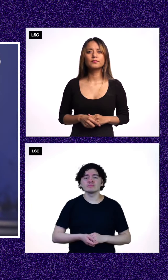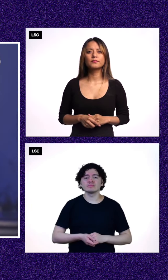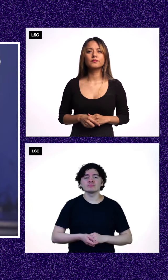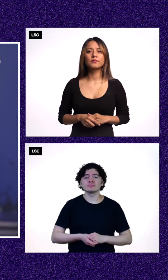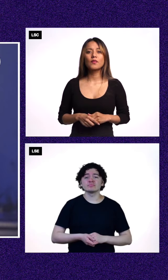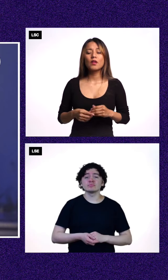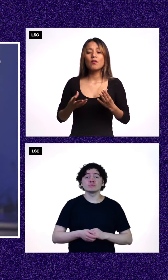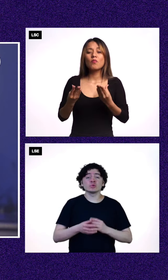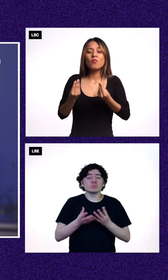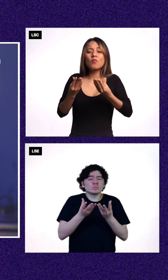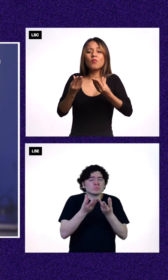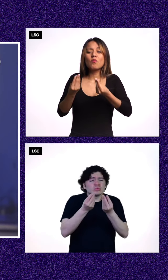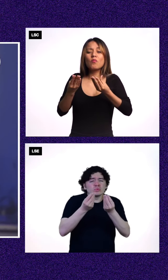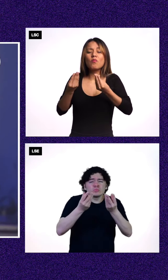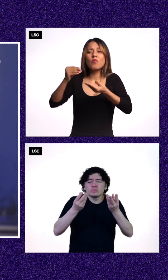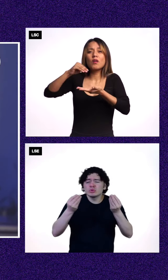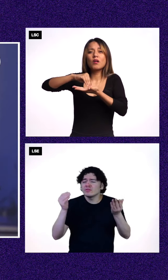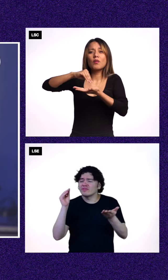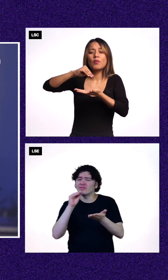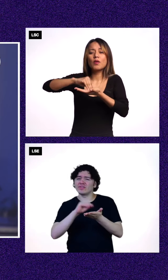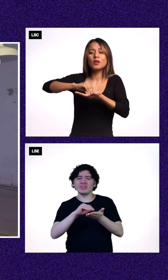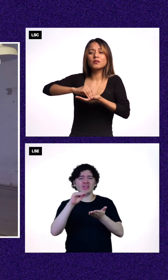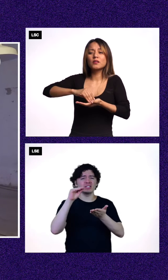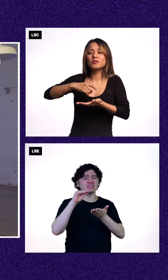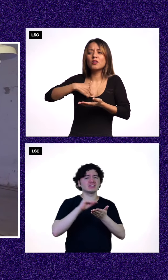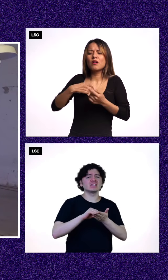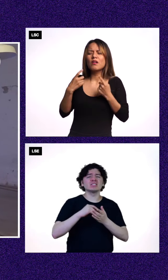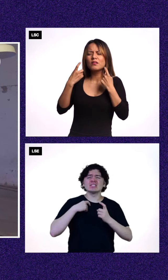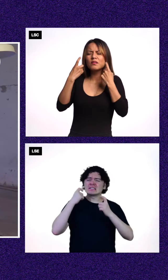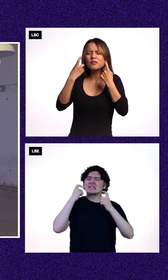Muchas veces intenté